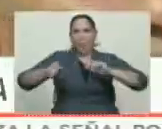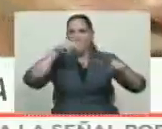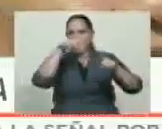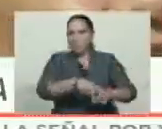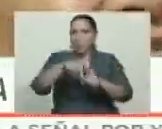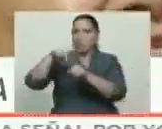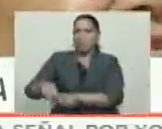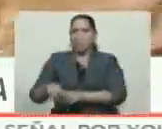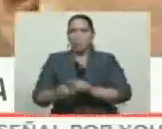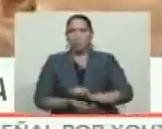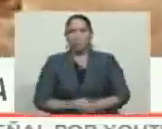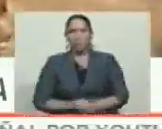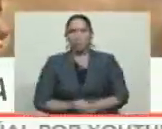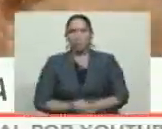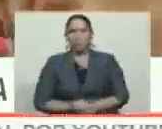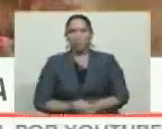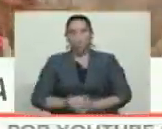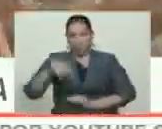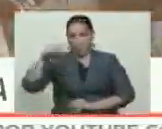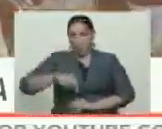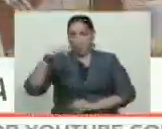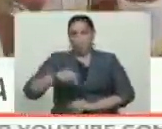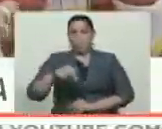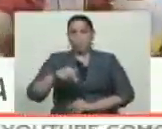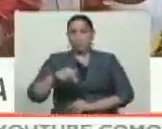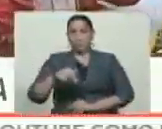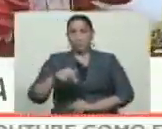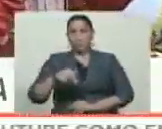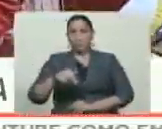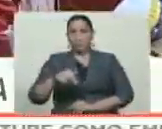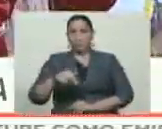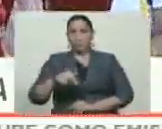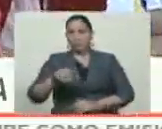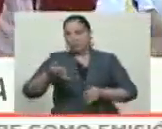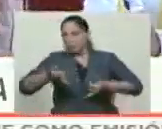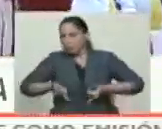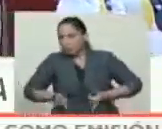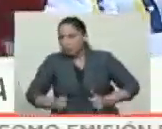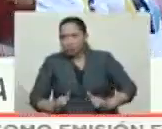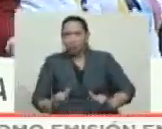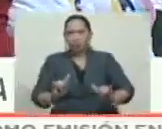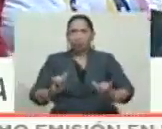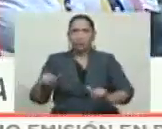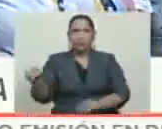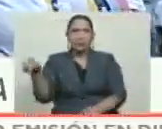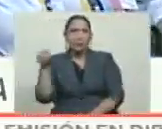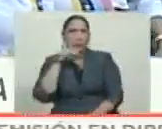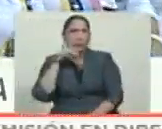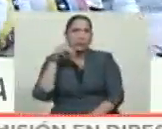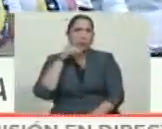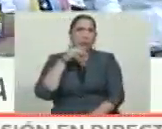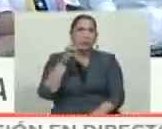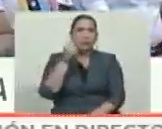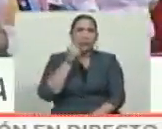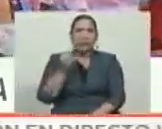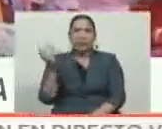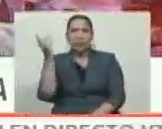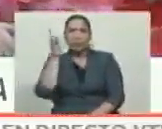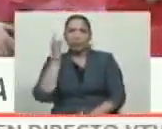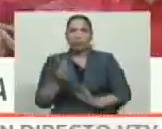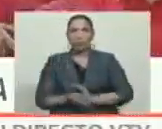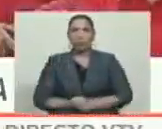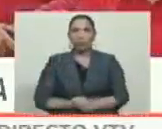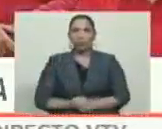fijo. Hoy andan los hijos, los nietos, las nietas de